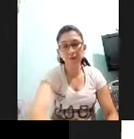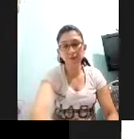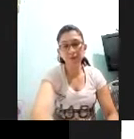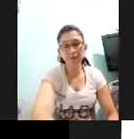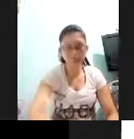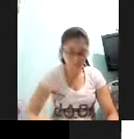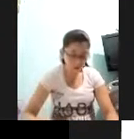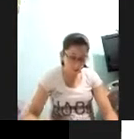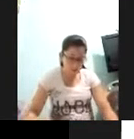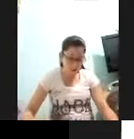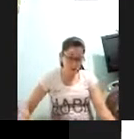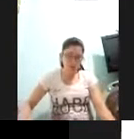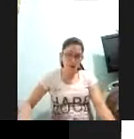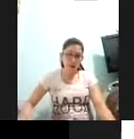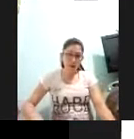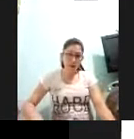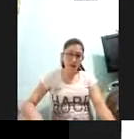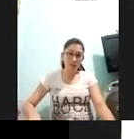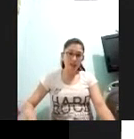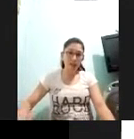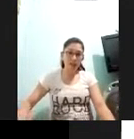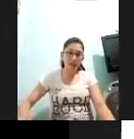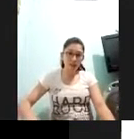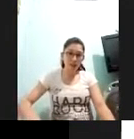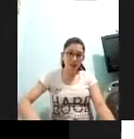Hi. ¿Lo puedes decir otra vez, por favor, please?